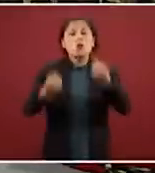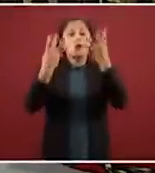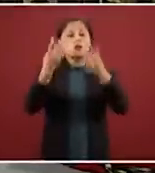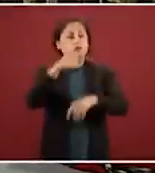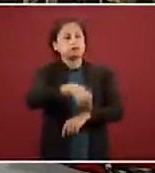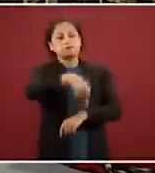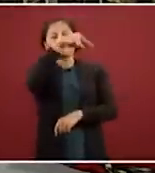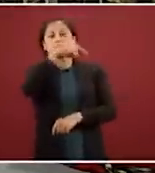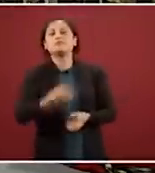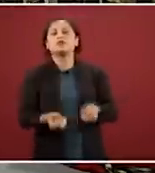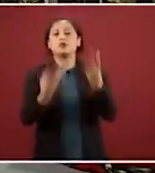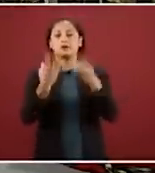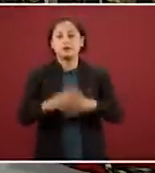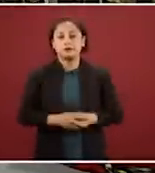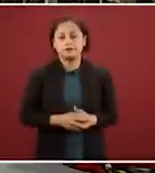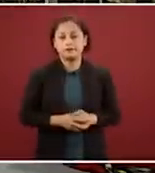Porque